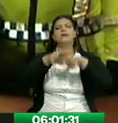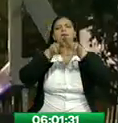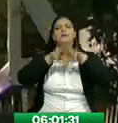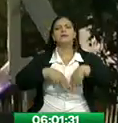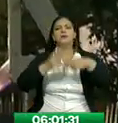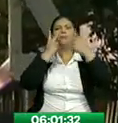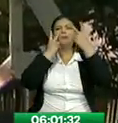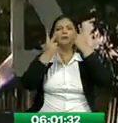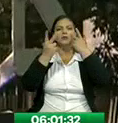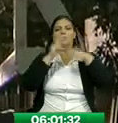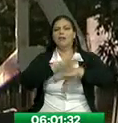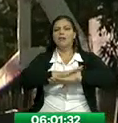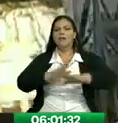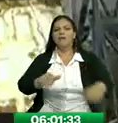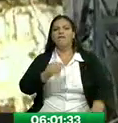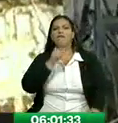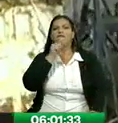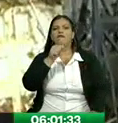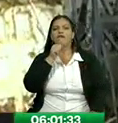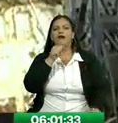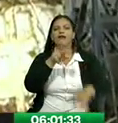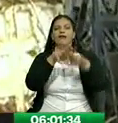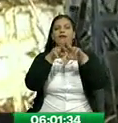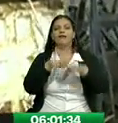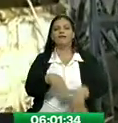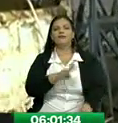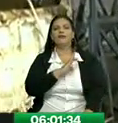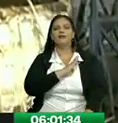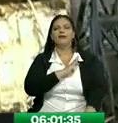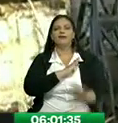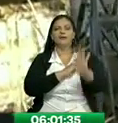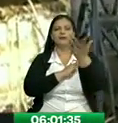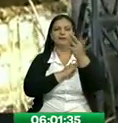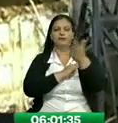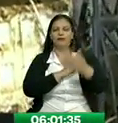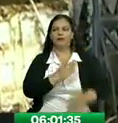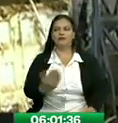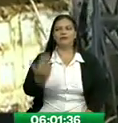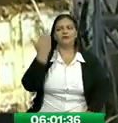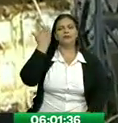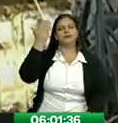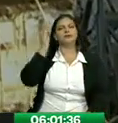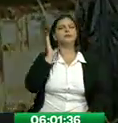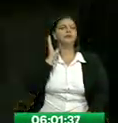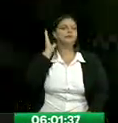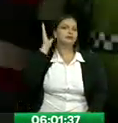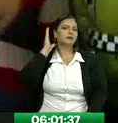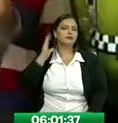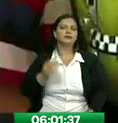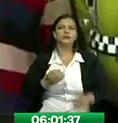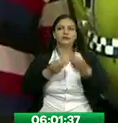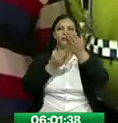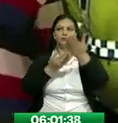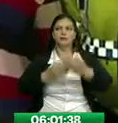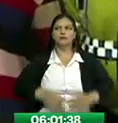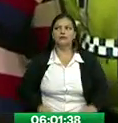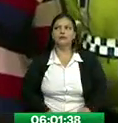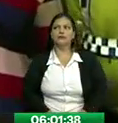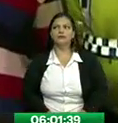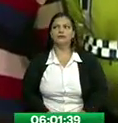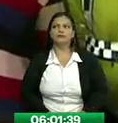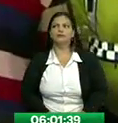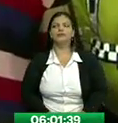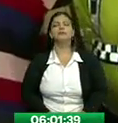visita que realizó horas después de la tragedia, fue enérgica en su mensaje a él o los responsables. Nosotros vamos a seguir las acciones